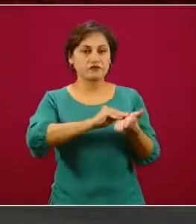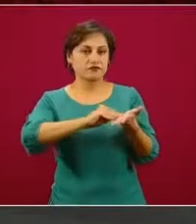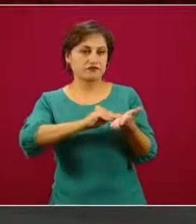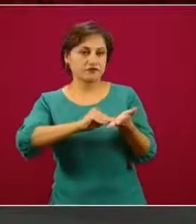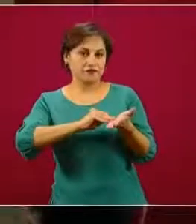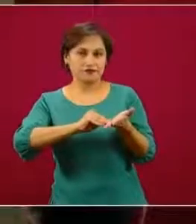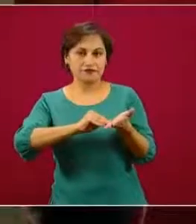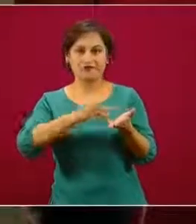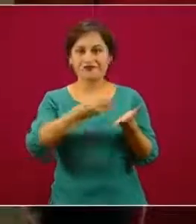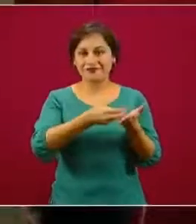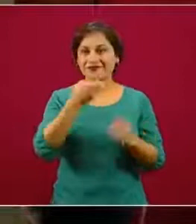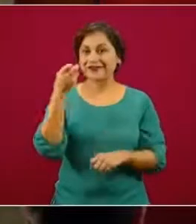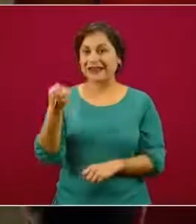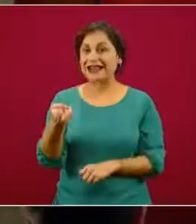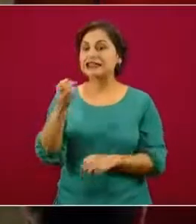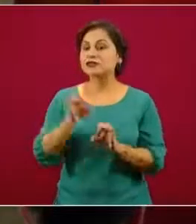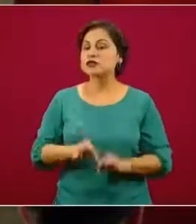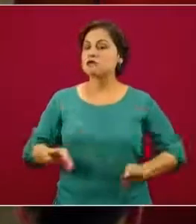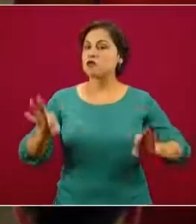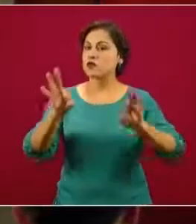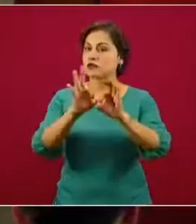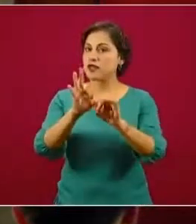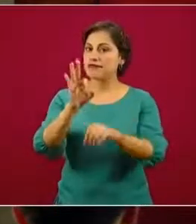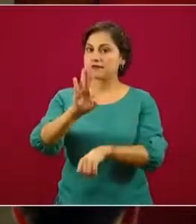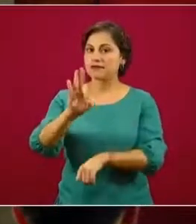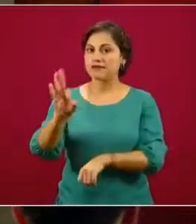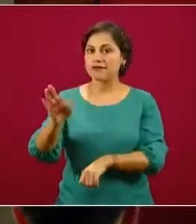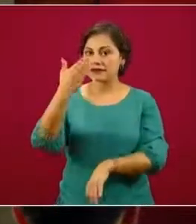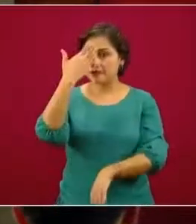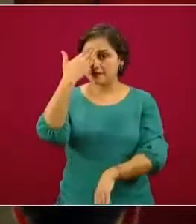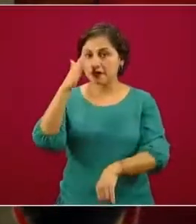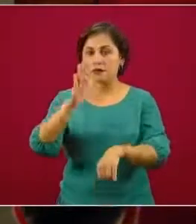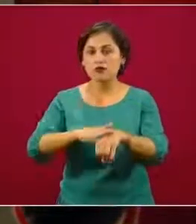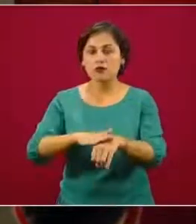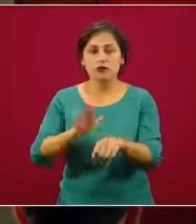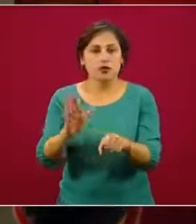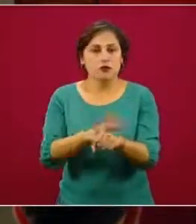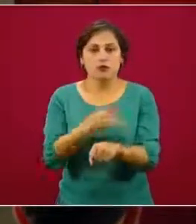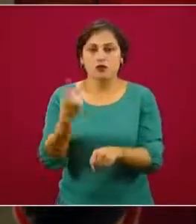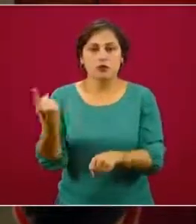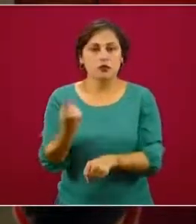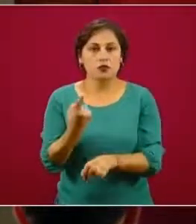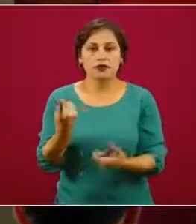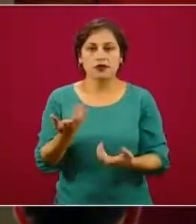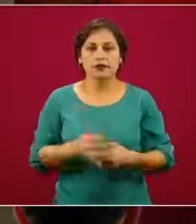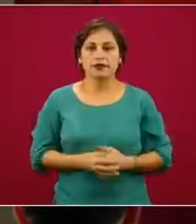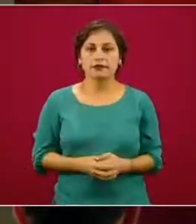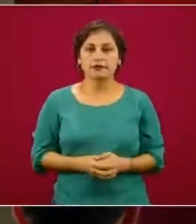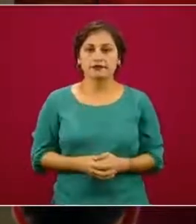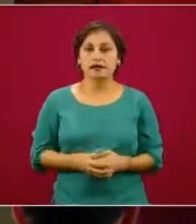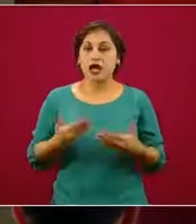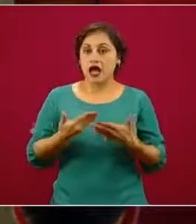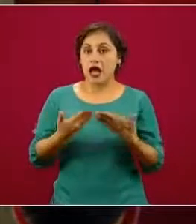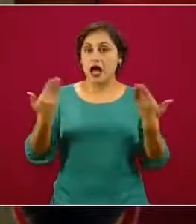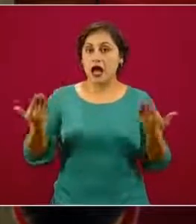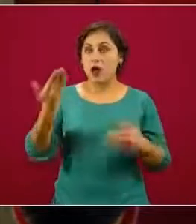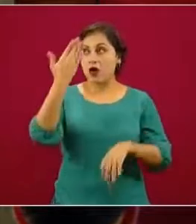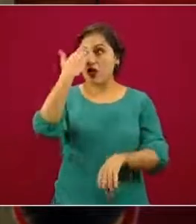absolutamente importante y relevante, porque lo que hace es que, digamos, por eso es la conmemoración, porque